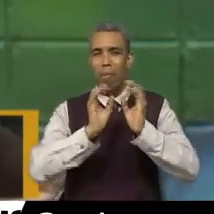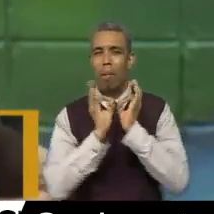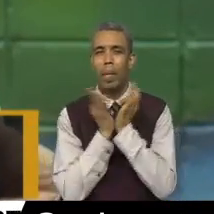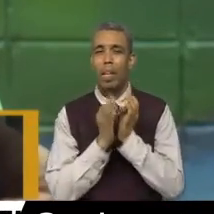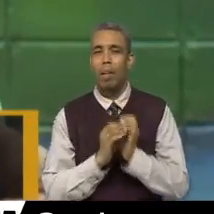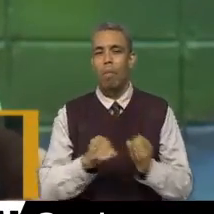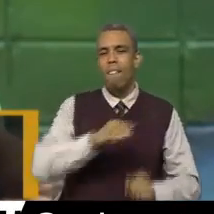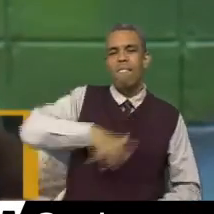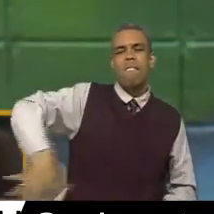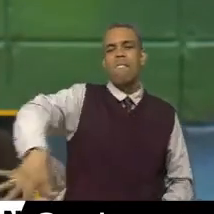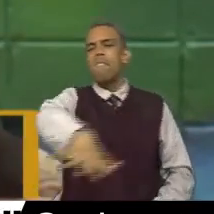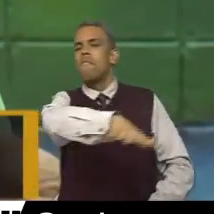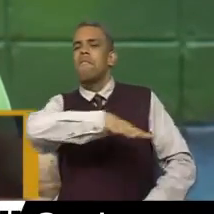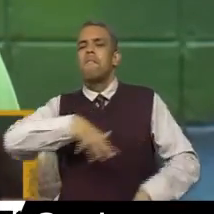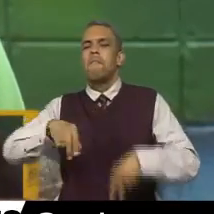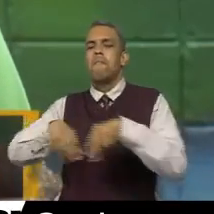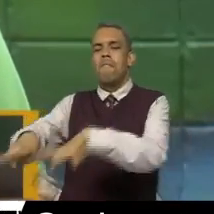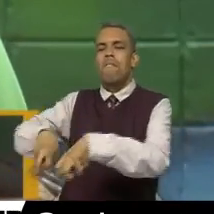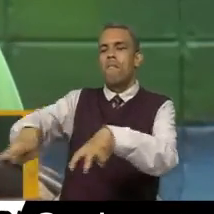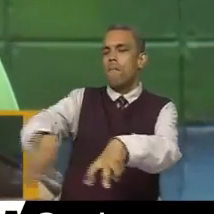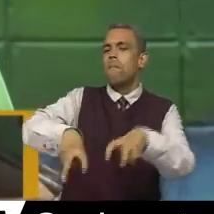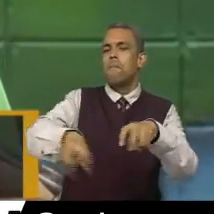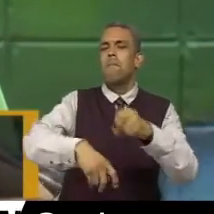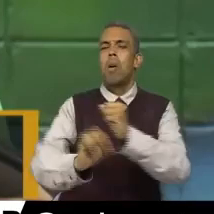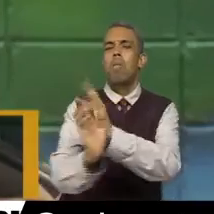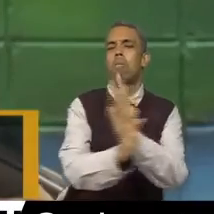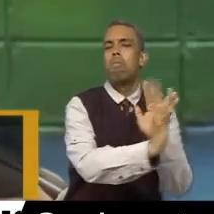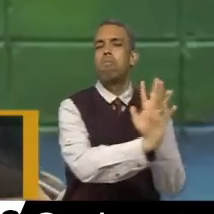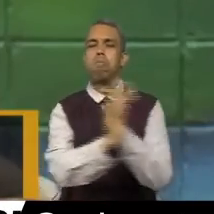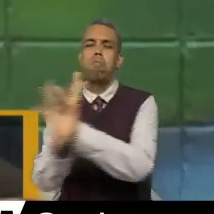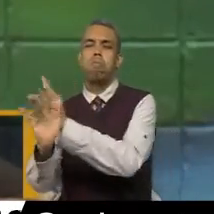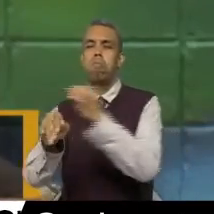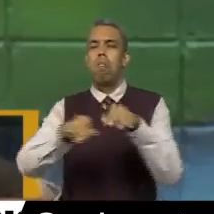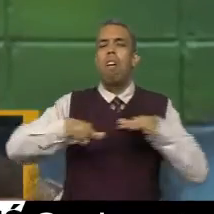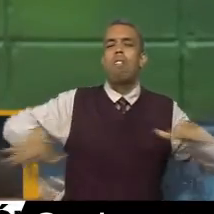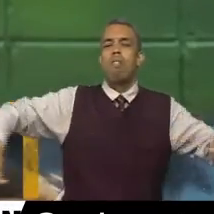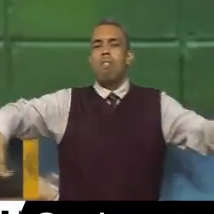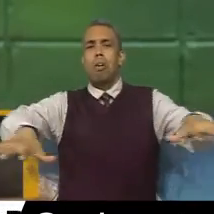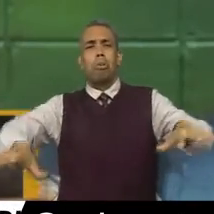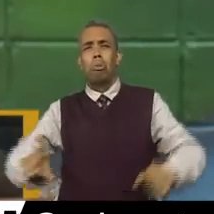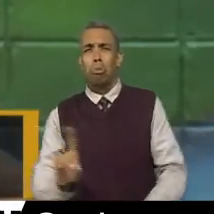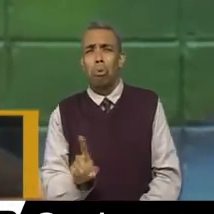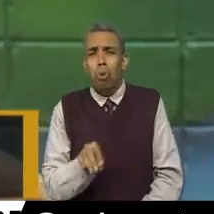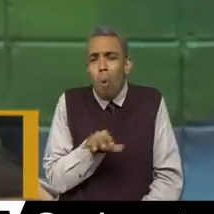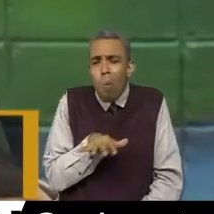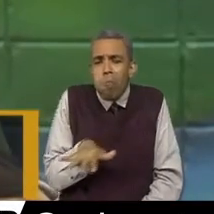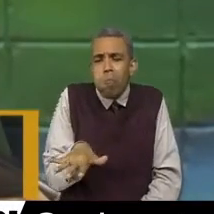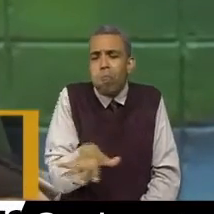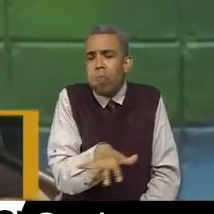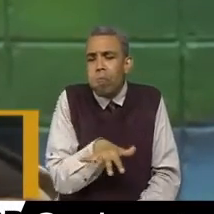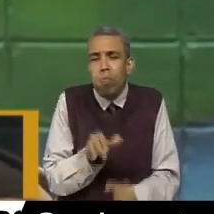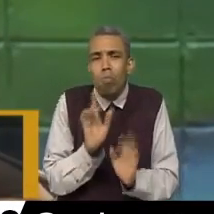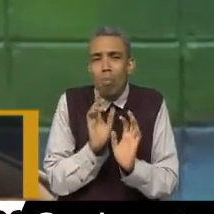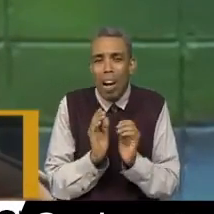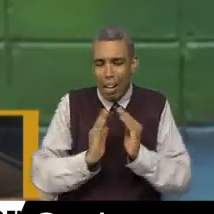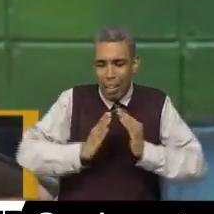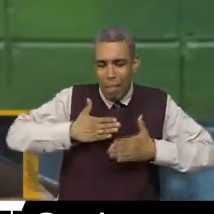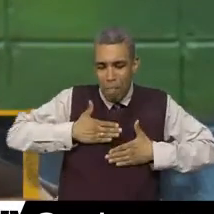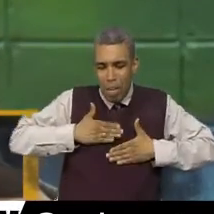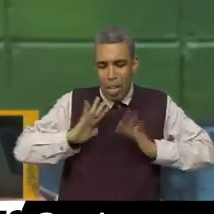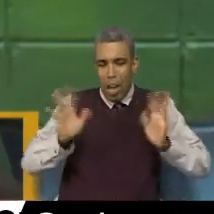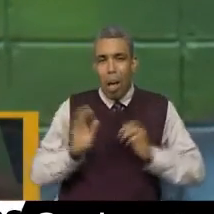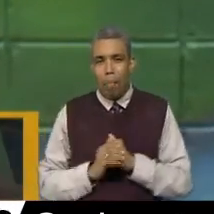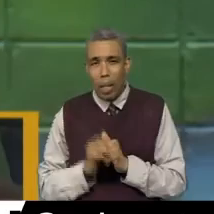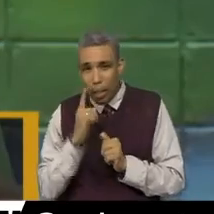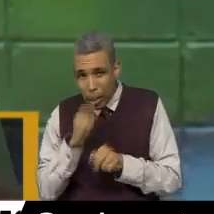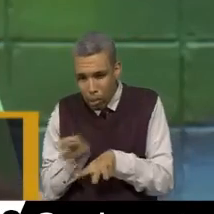son narcoguerrilleros ni narcotraficantes, son cultivadores de la hoja de coca, son campesinos